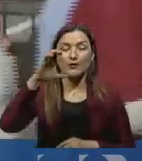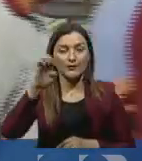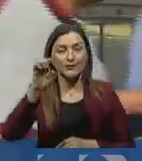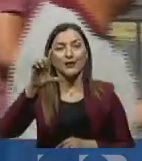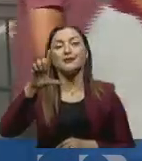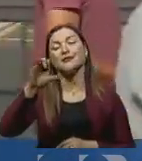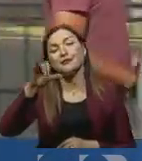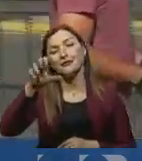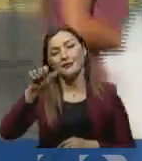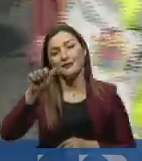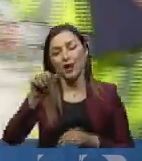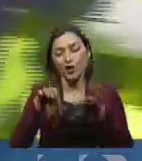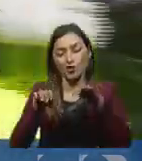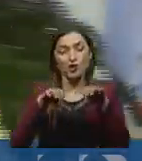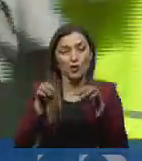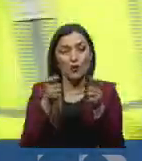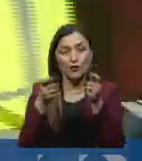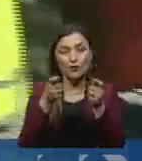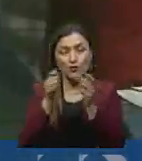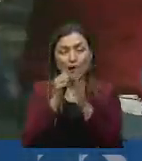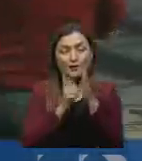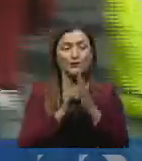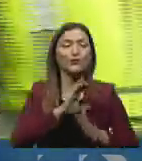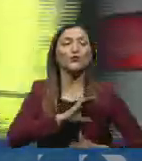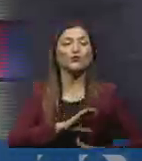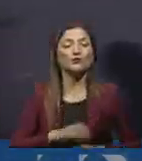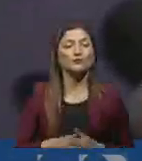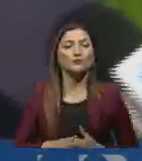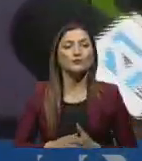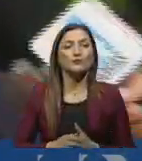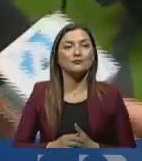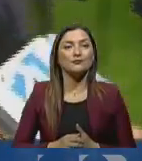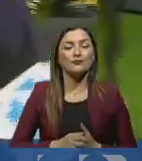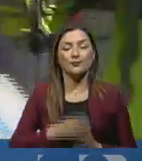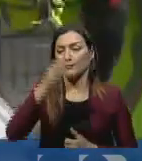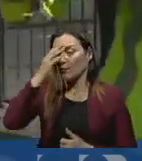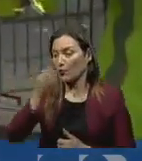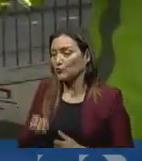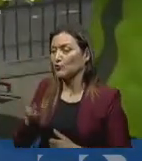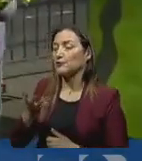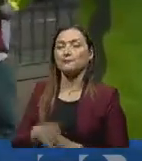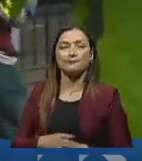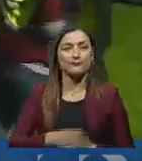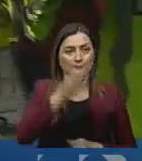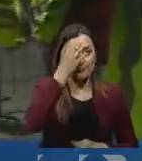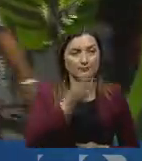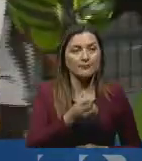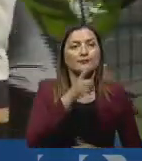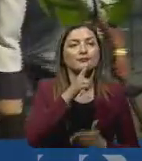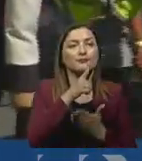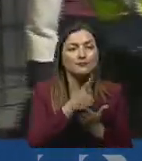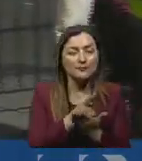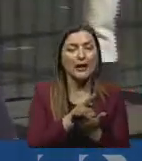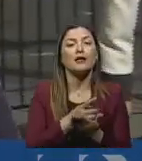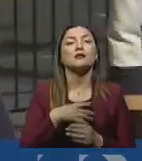coordinadora de operaciones de la agencia Metropolitana de tránsito muy buenos días Buenos días con todos efectivamente la agencia Metropolitana de tránsito